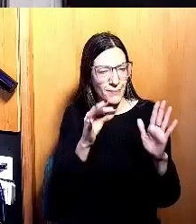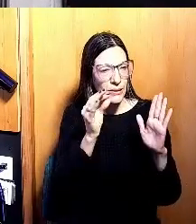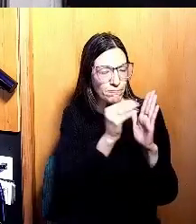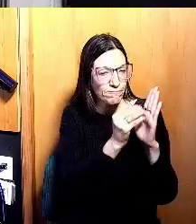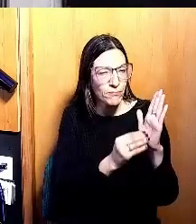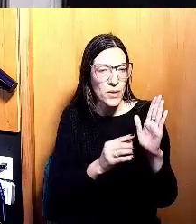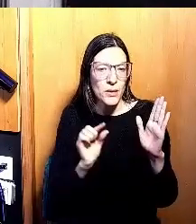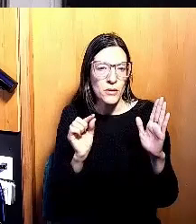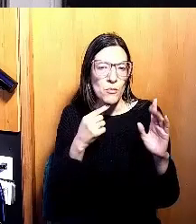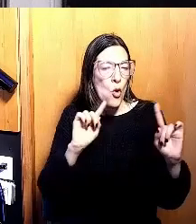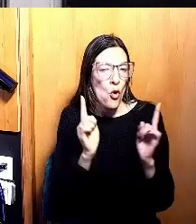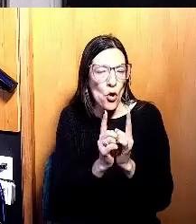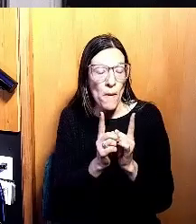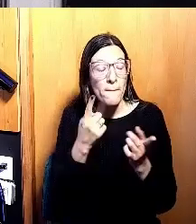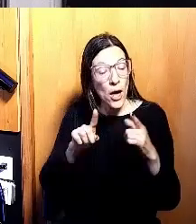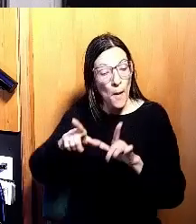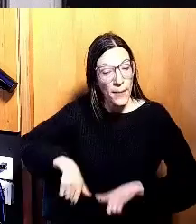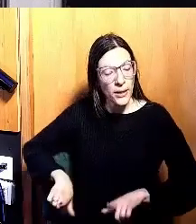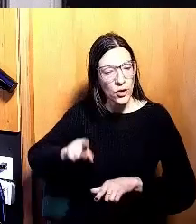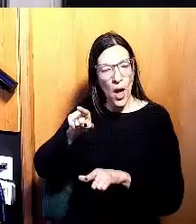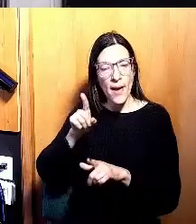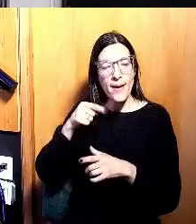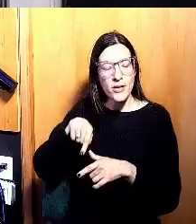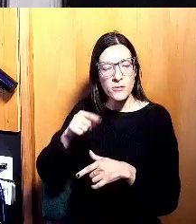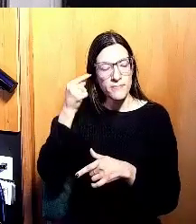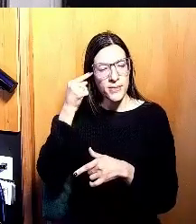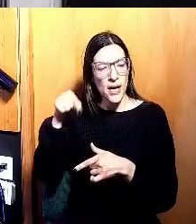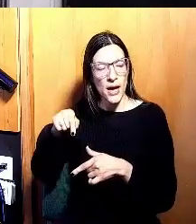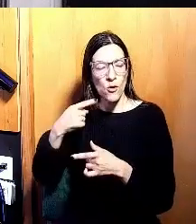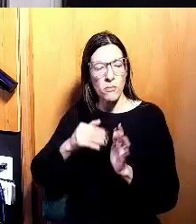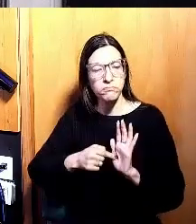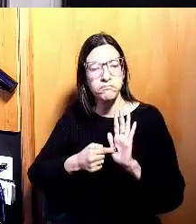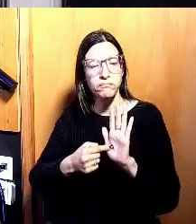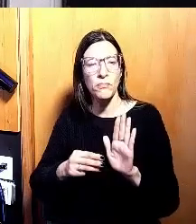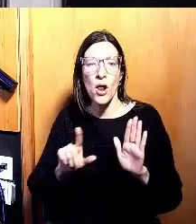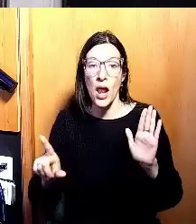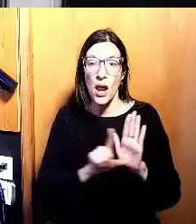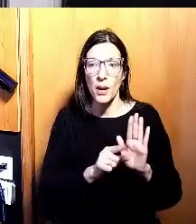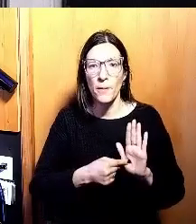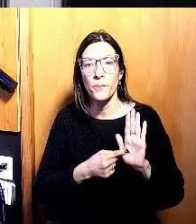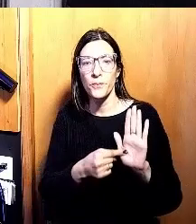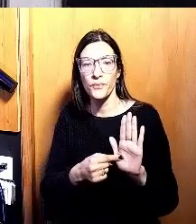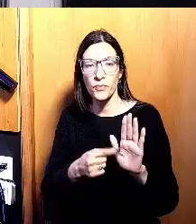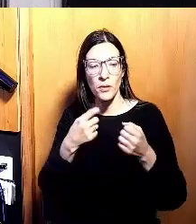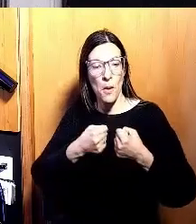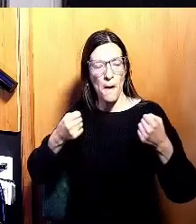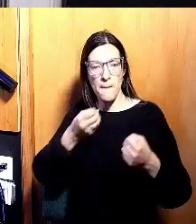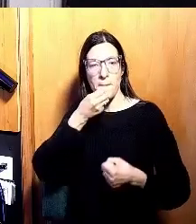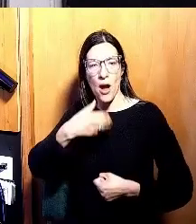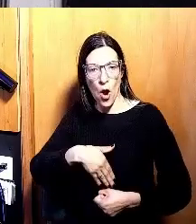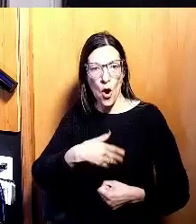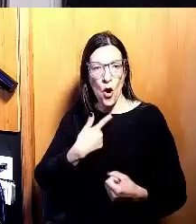en el ministerio, cuando se trató de implementar, se trató de ampliar